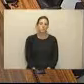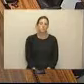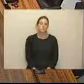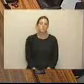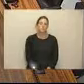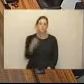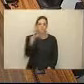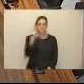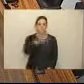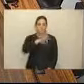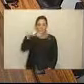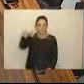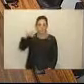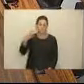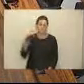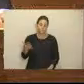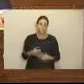Mire, señor presidente,